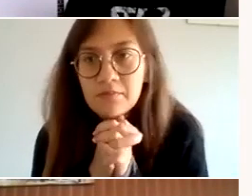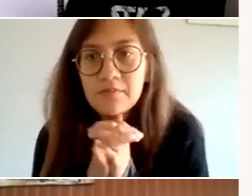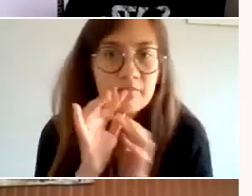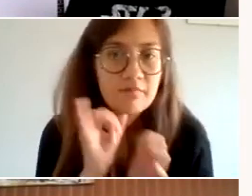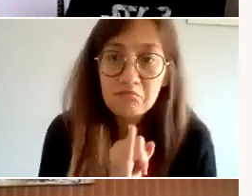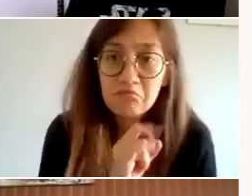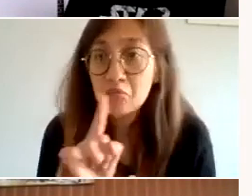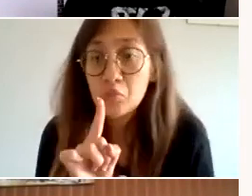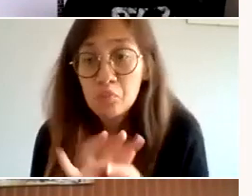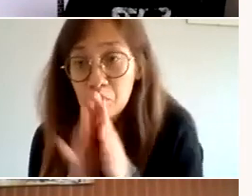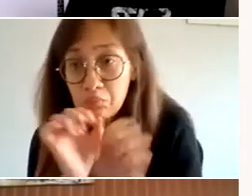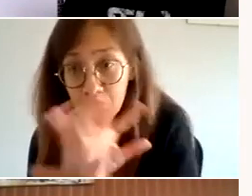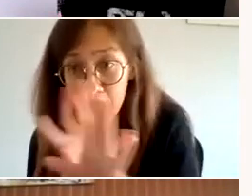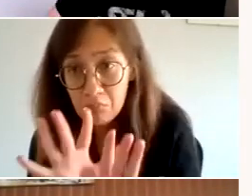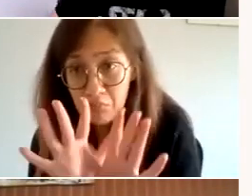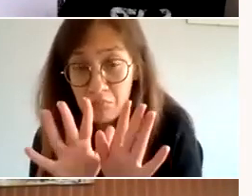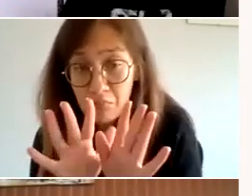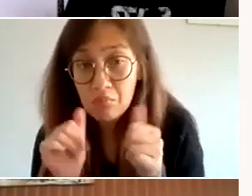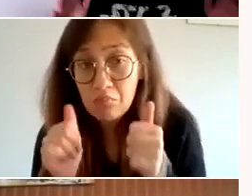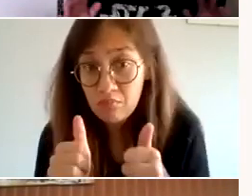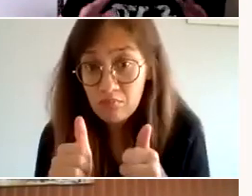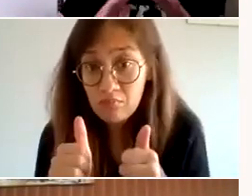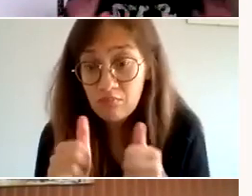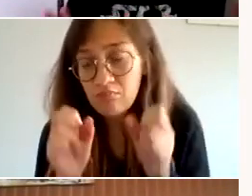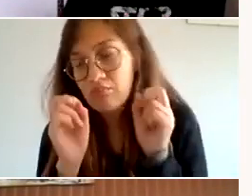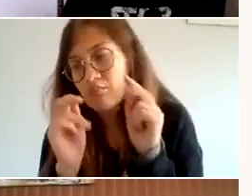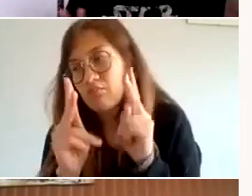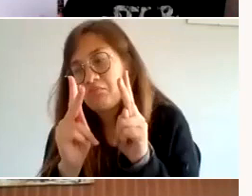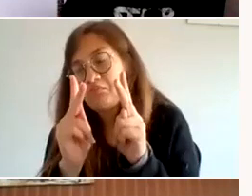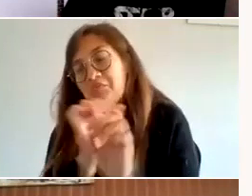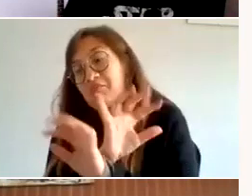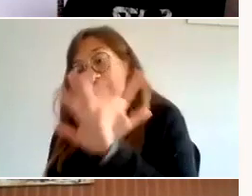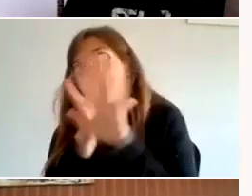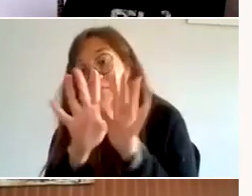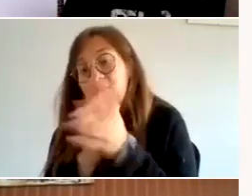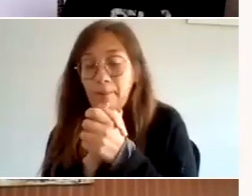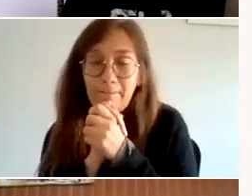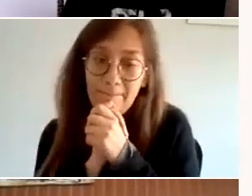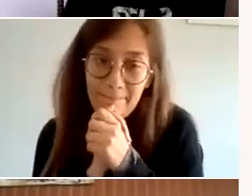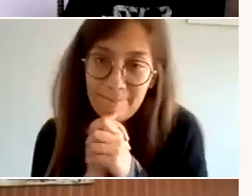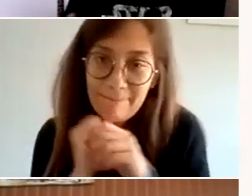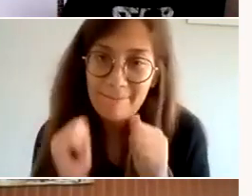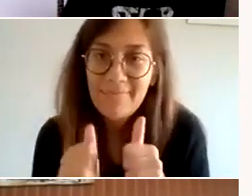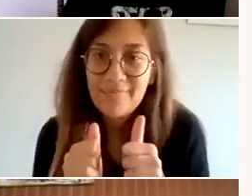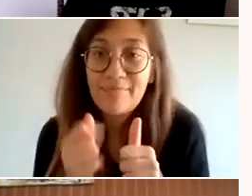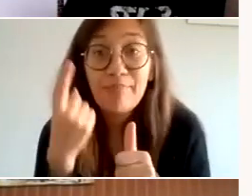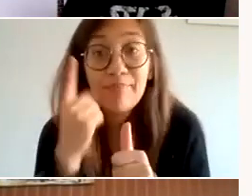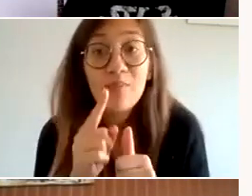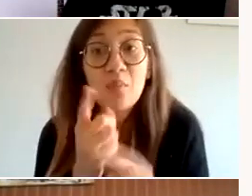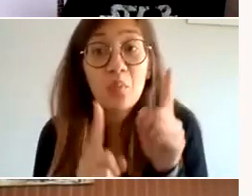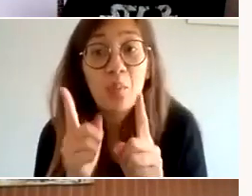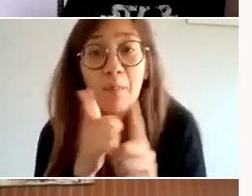¿Todo bien? Ya. Asumo que todo está claro, nadie tiene preguntas, pero si llegaran a haber